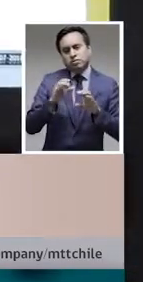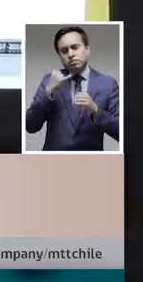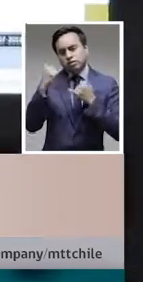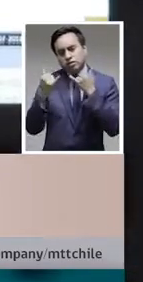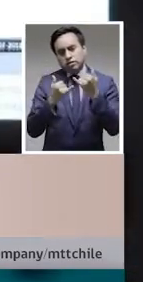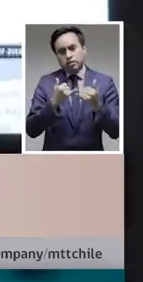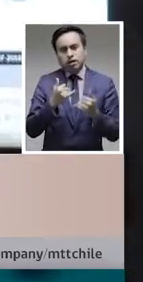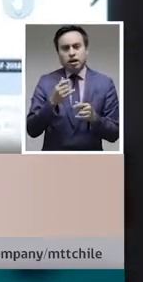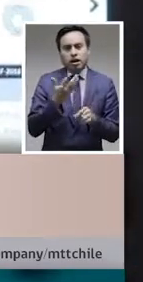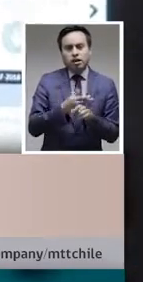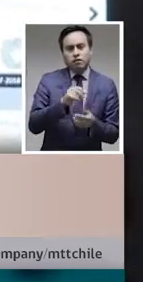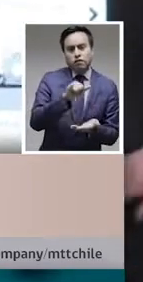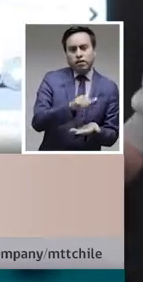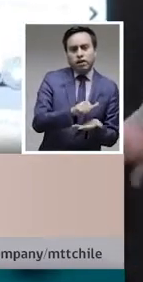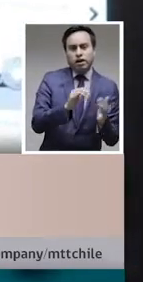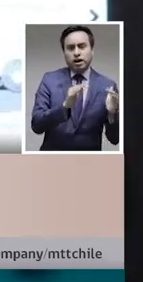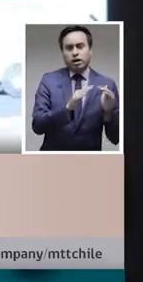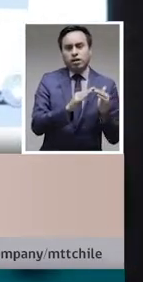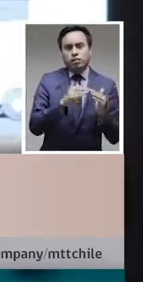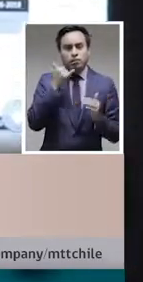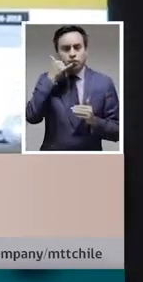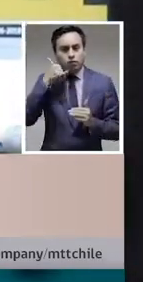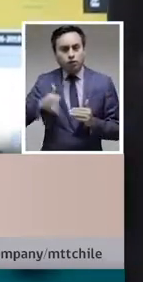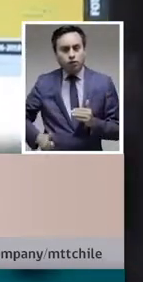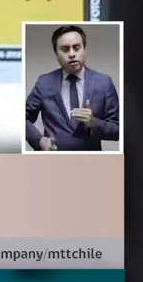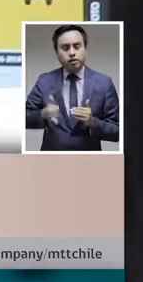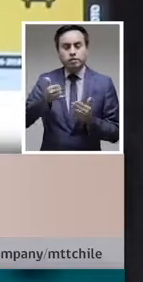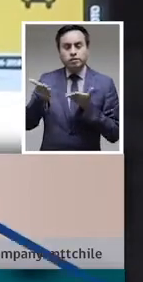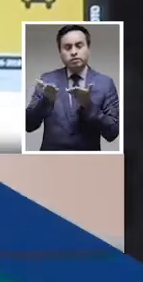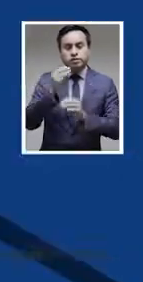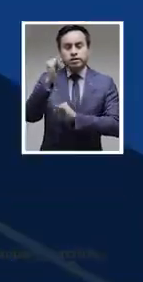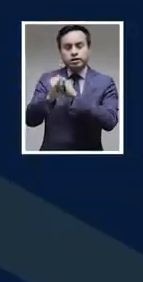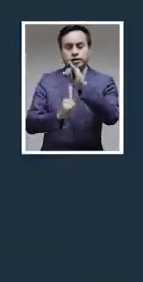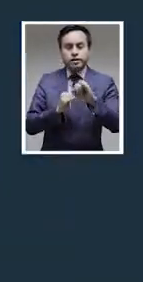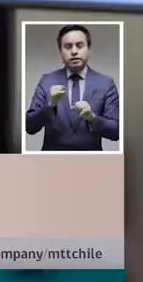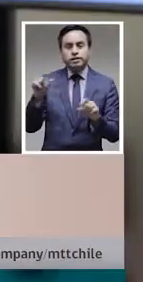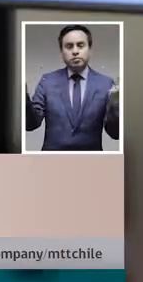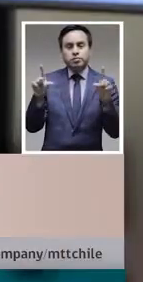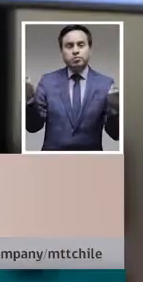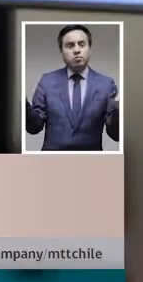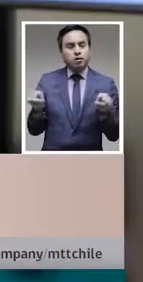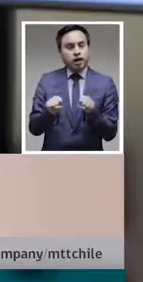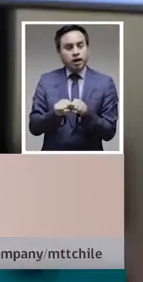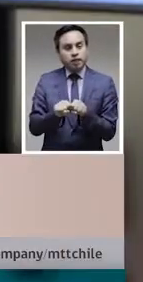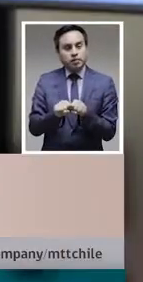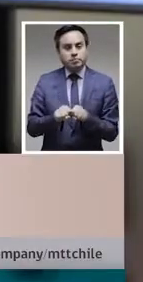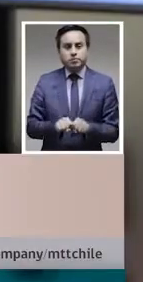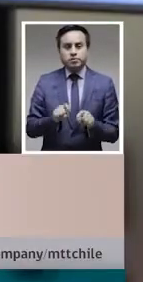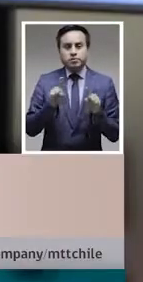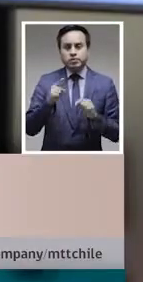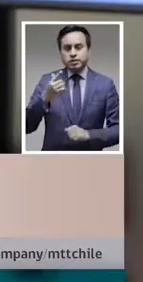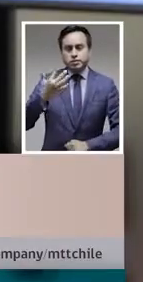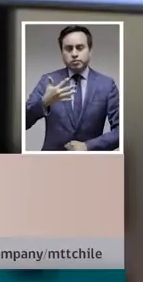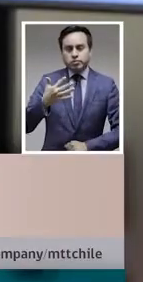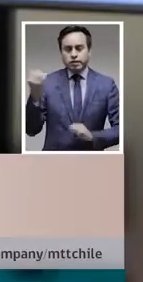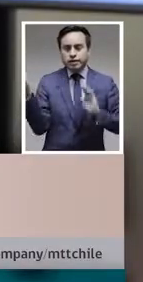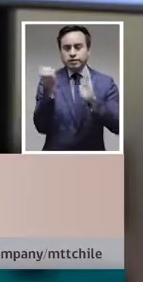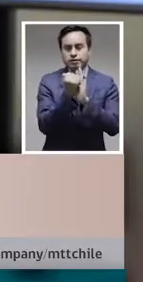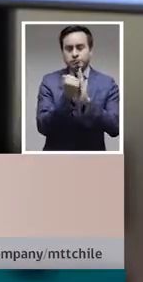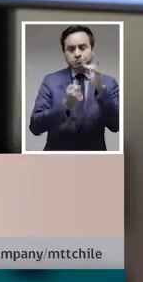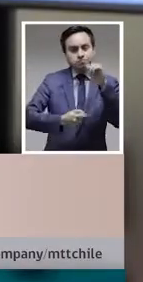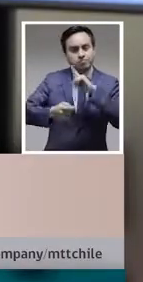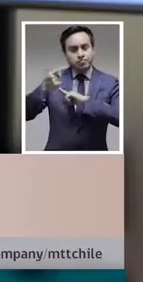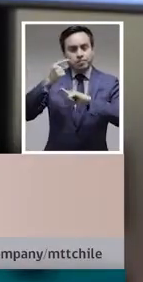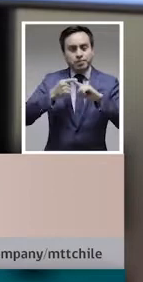telefonía fija y móvil, servicios de internet, televisión por cable. Uno de los hitos más importantes